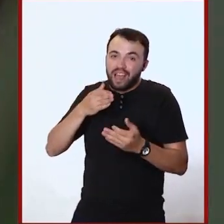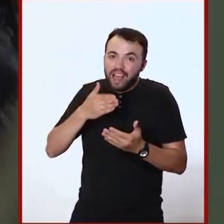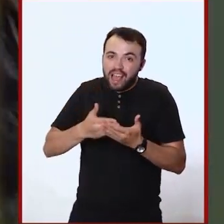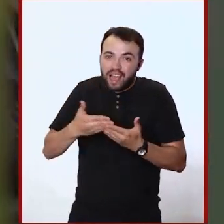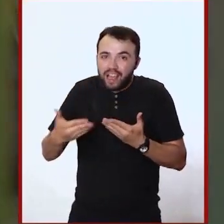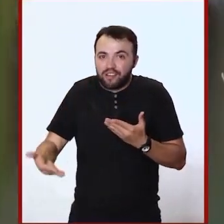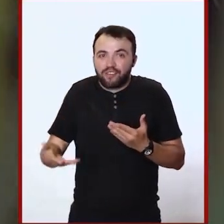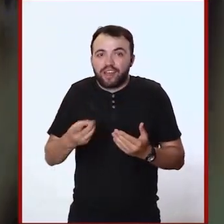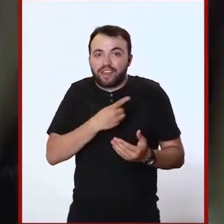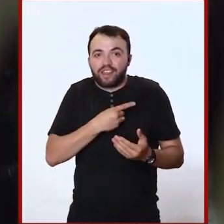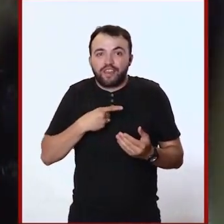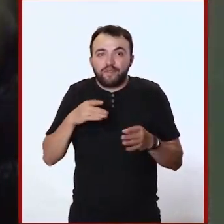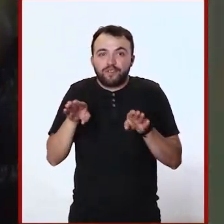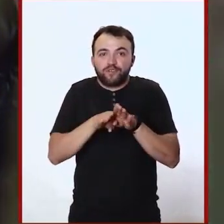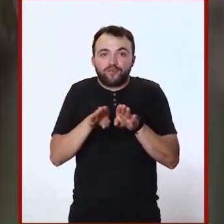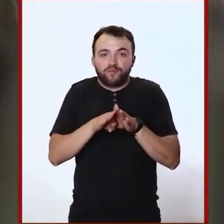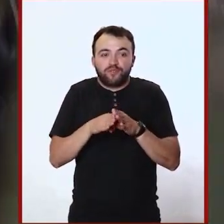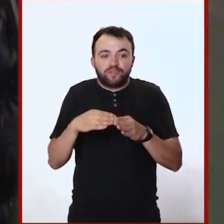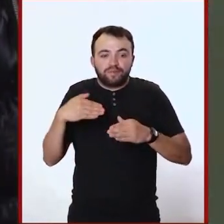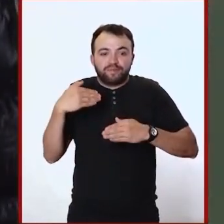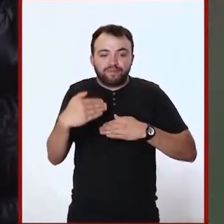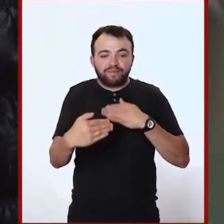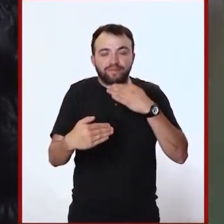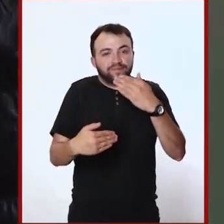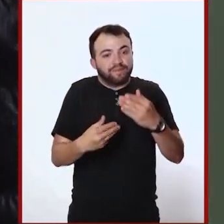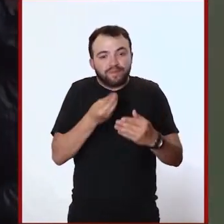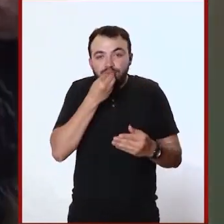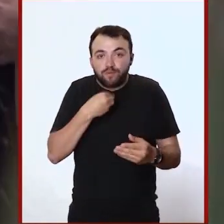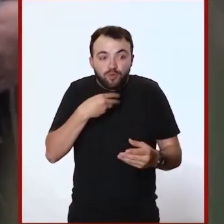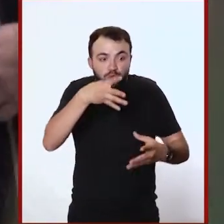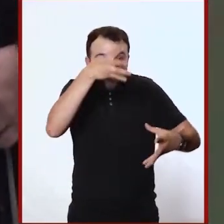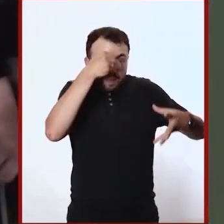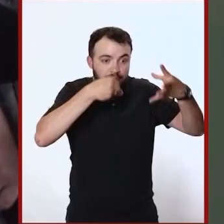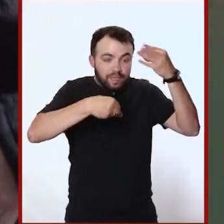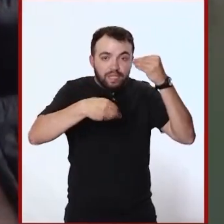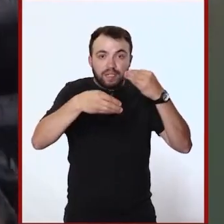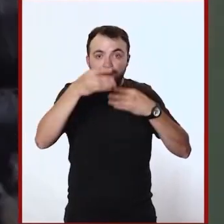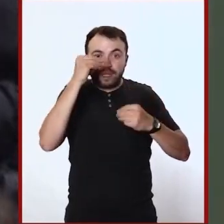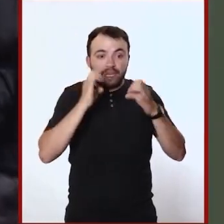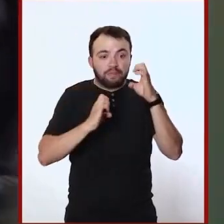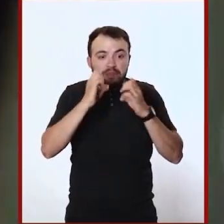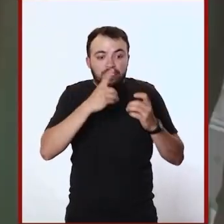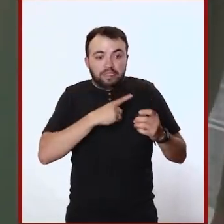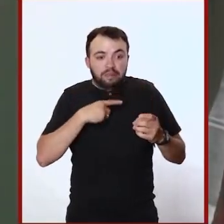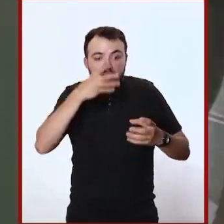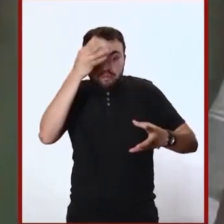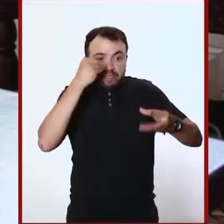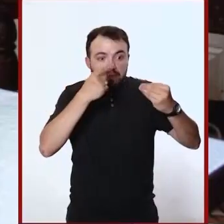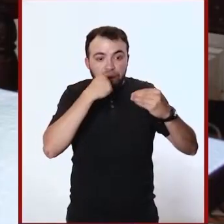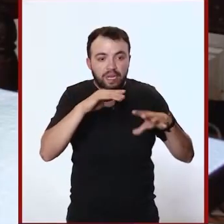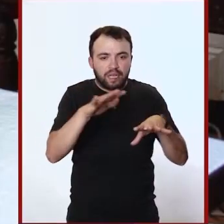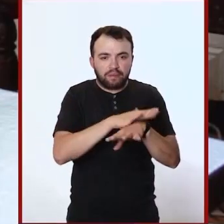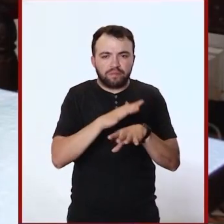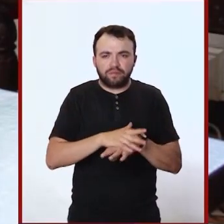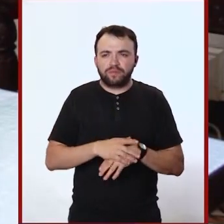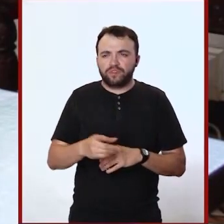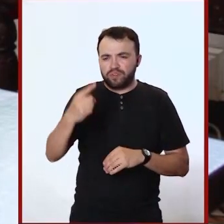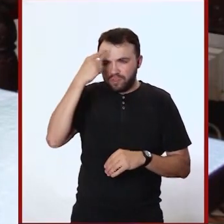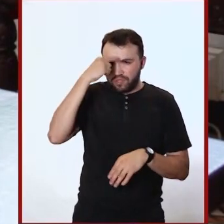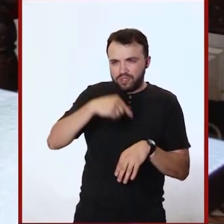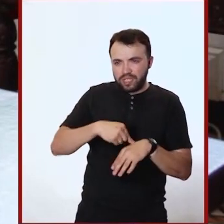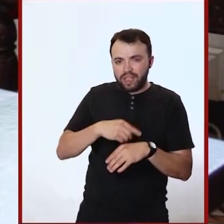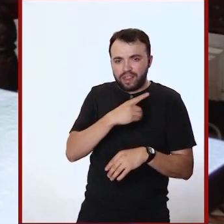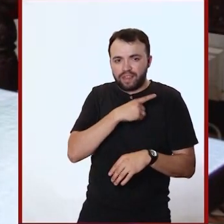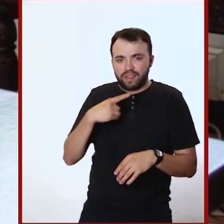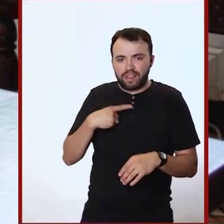tener que actualizarse sí o sí, y es ahí donde tenemos la posibilidad nosotros de empujar este cambio. ¿Consideras que se debe preponderar el trabajo